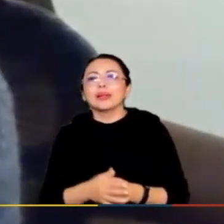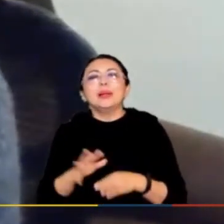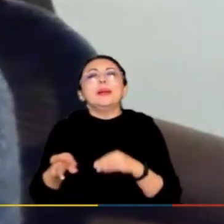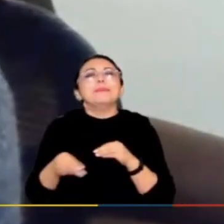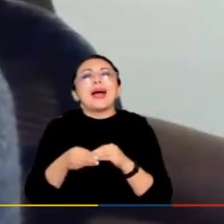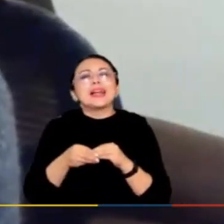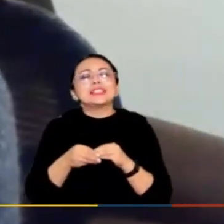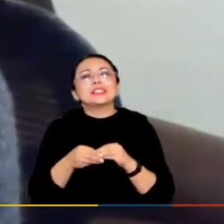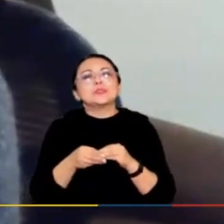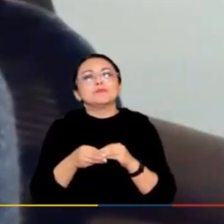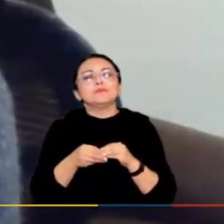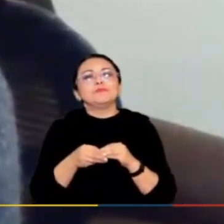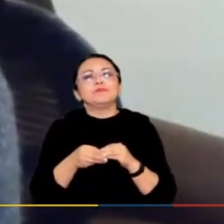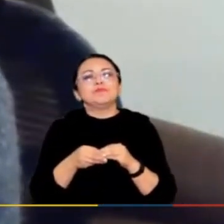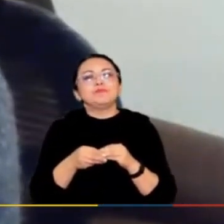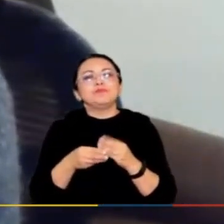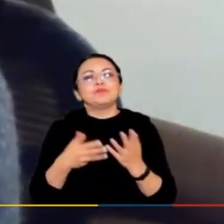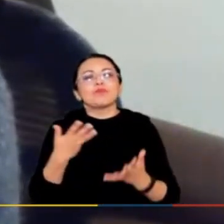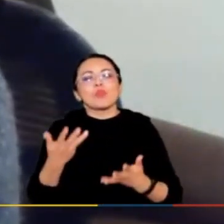Y entonces